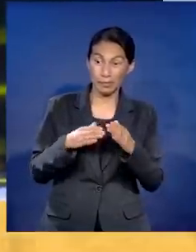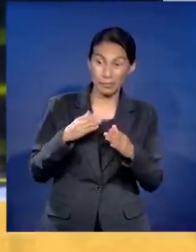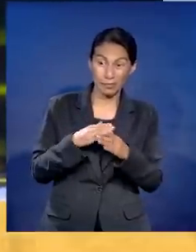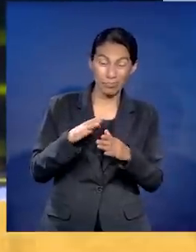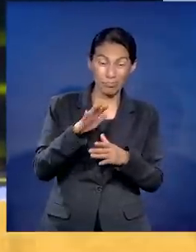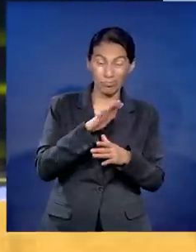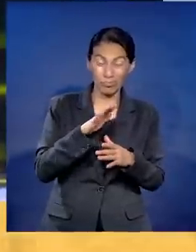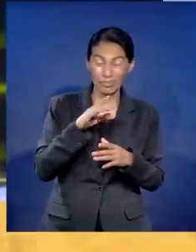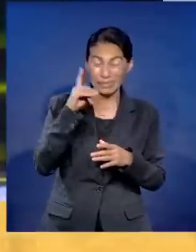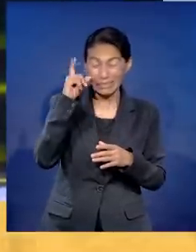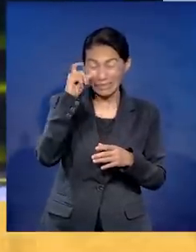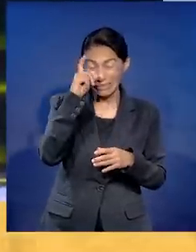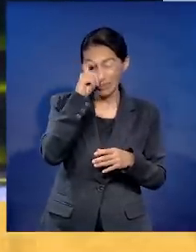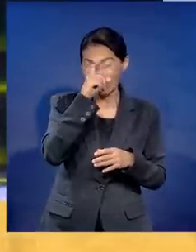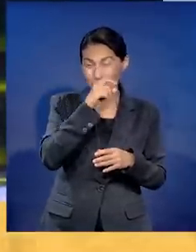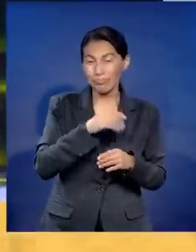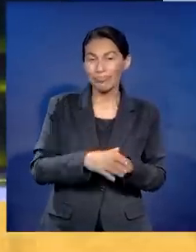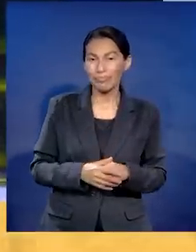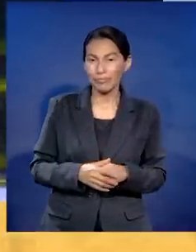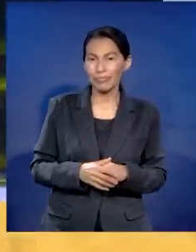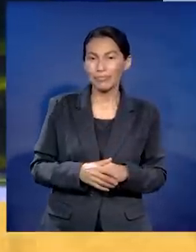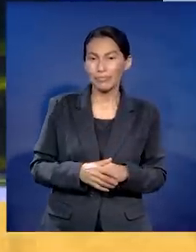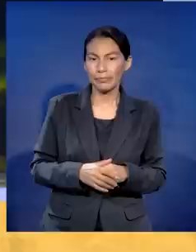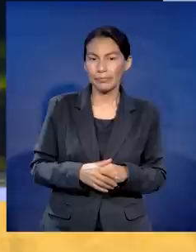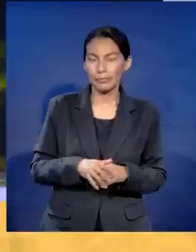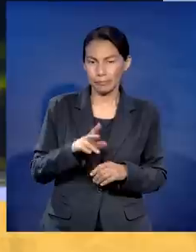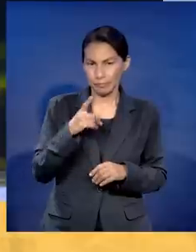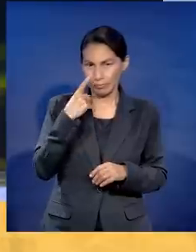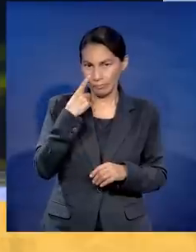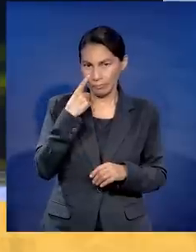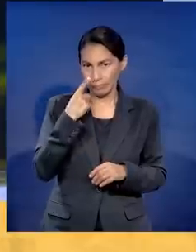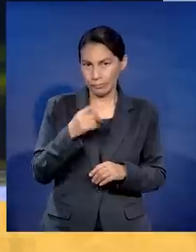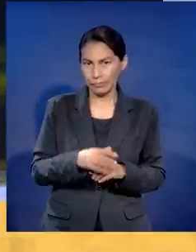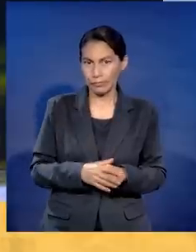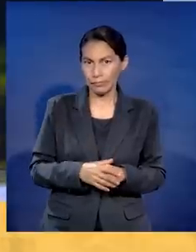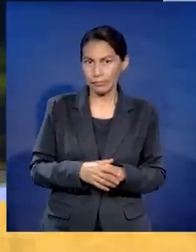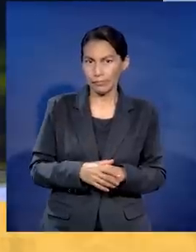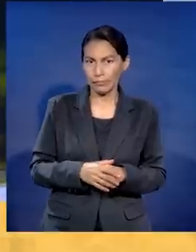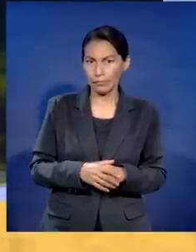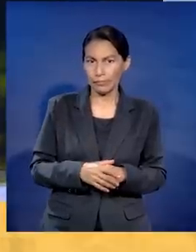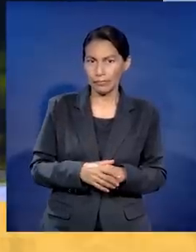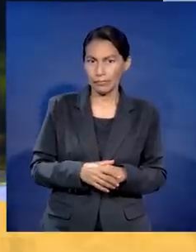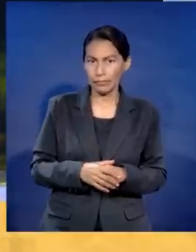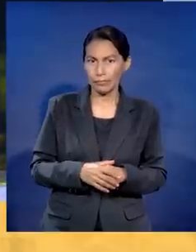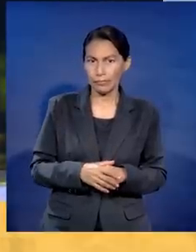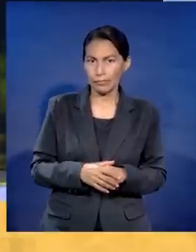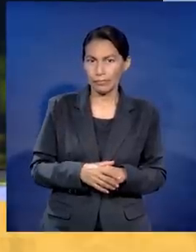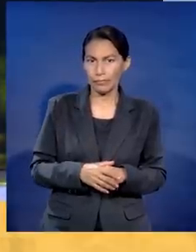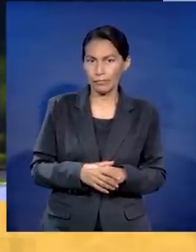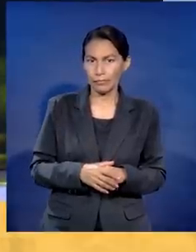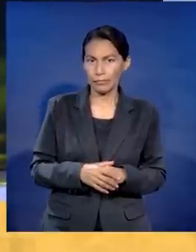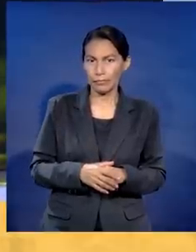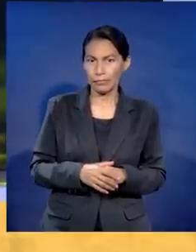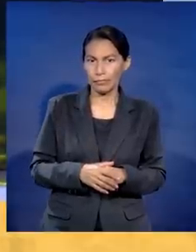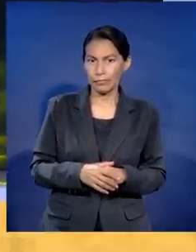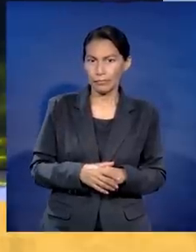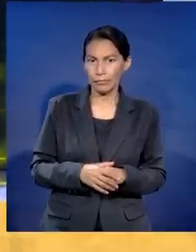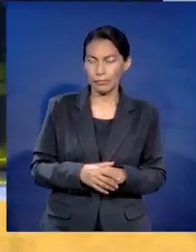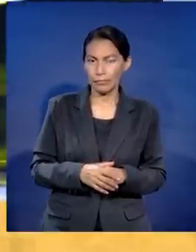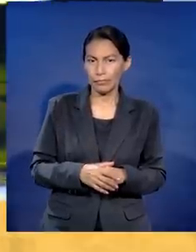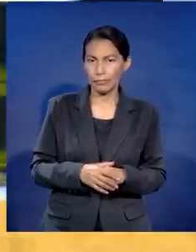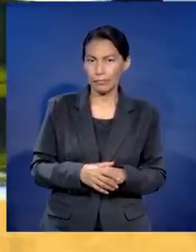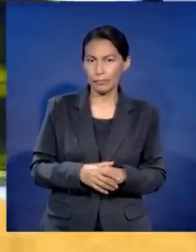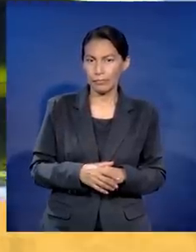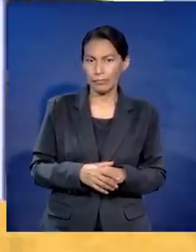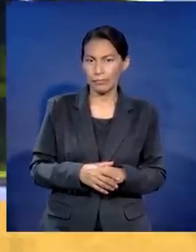si usted no averigua eso, las cosas se van a poner muy difíciles. Muy difíciles. Y les voy a decir por qué.